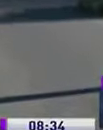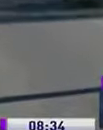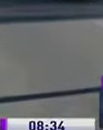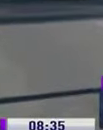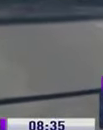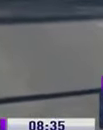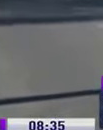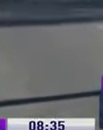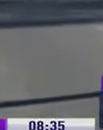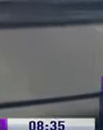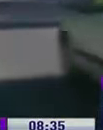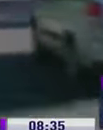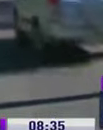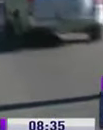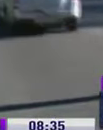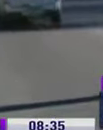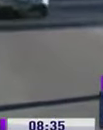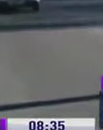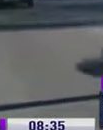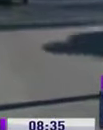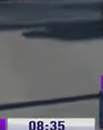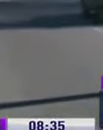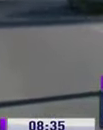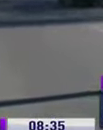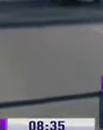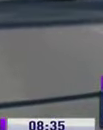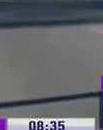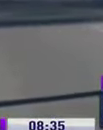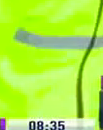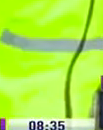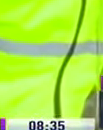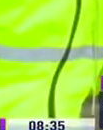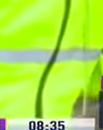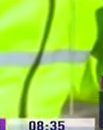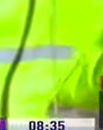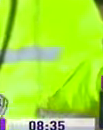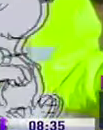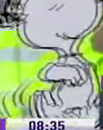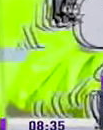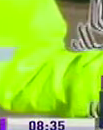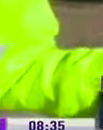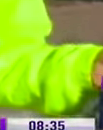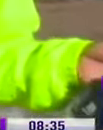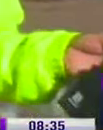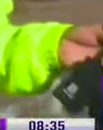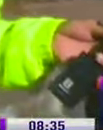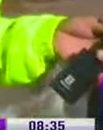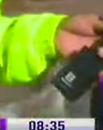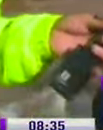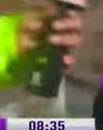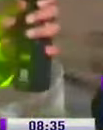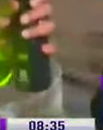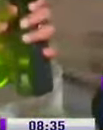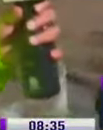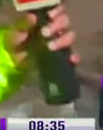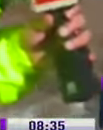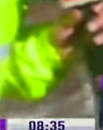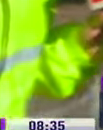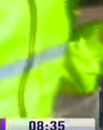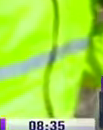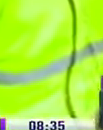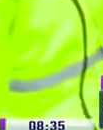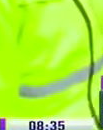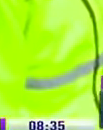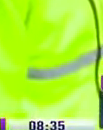pueden matarme. Pueden matarme. Entonces, para mí está peligrosísimo eso. Ahí llegó la casera. Claro. ¿Ya ves, solterito o